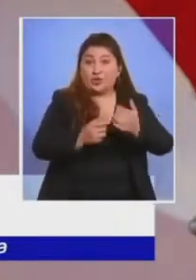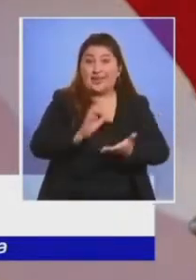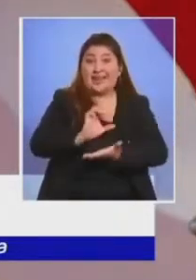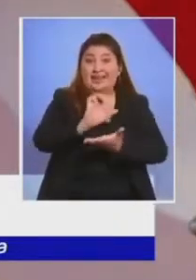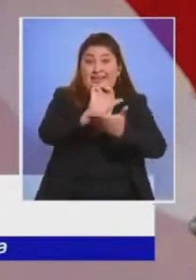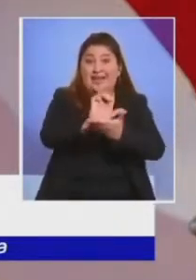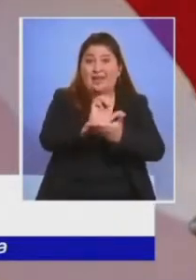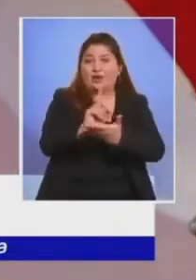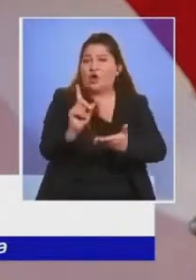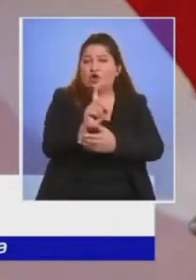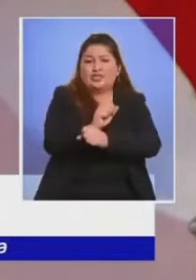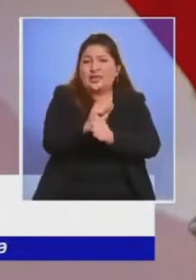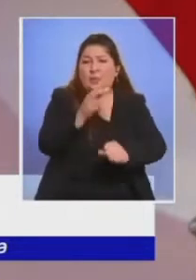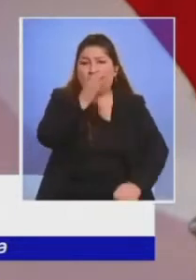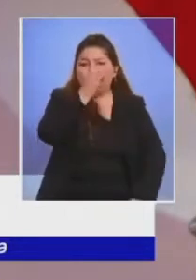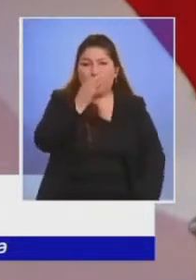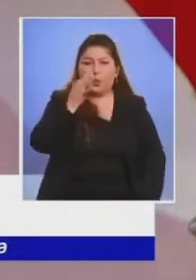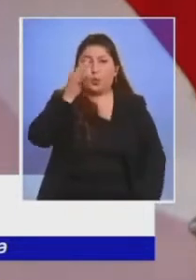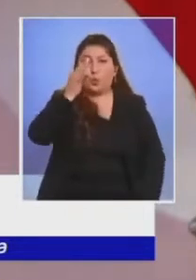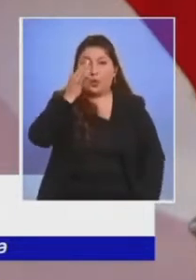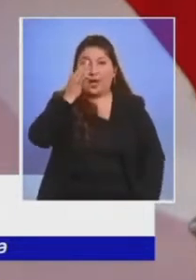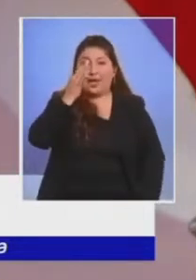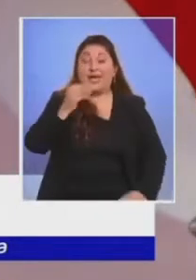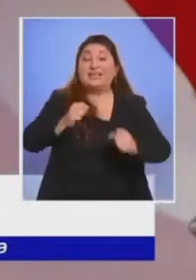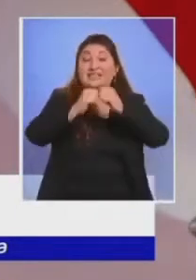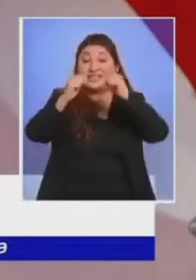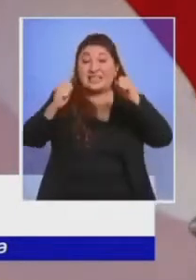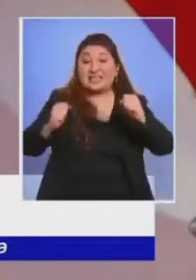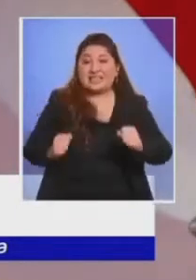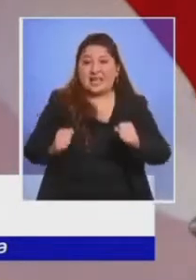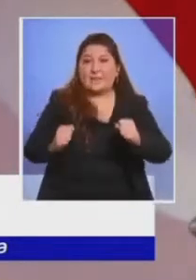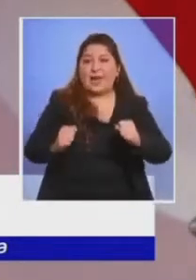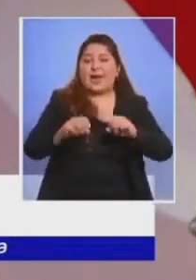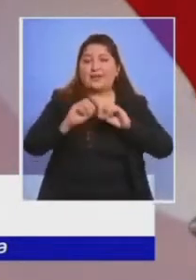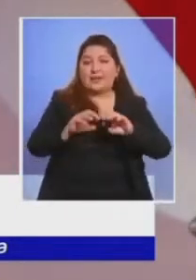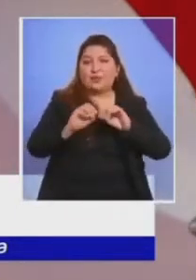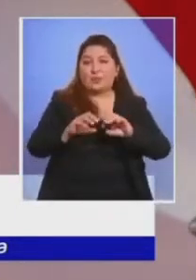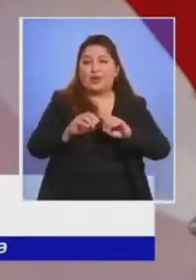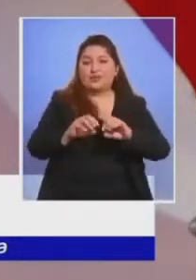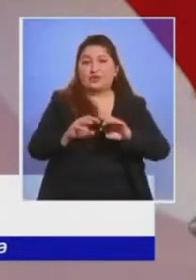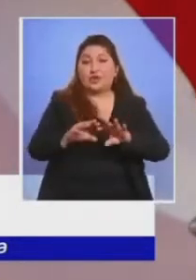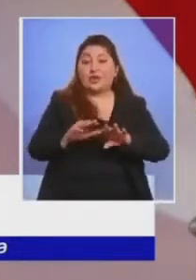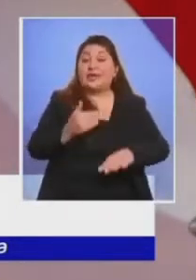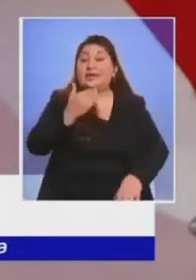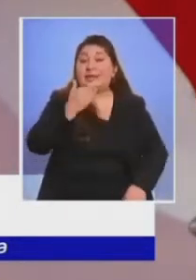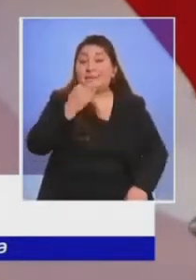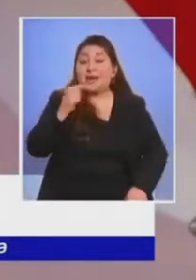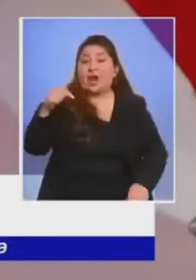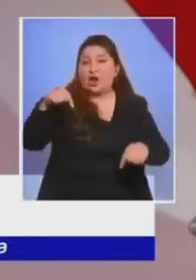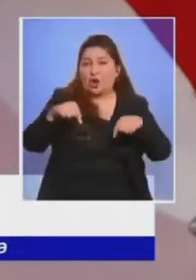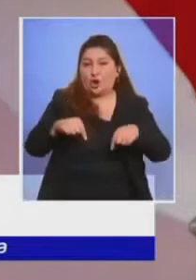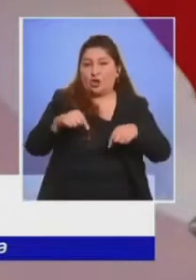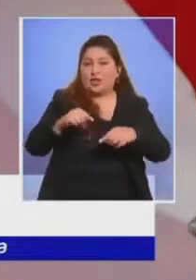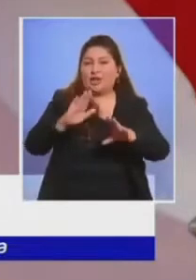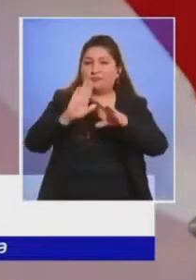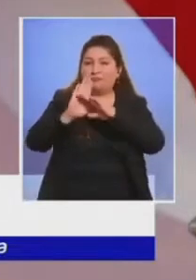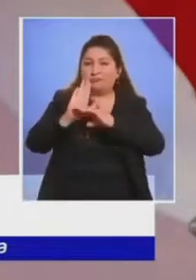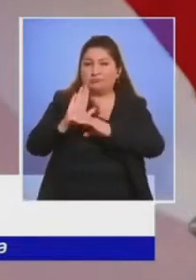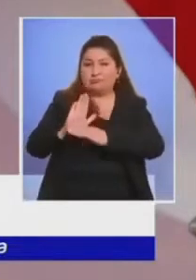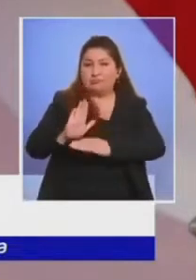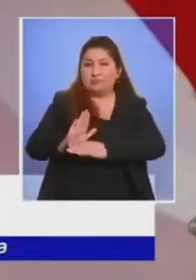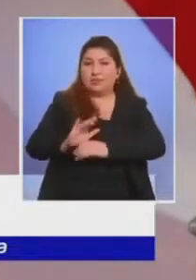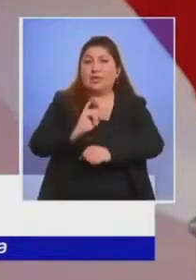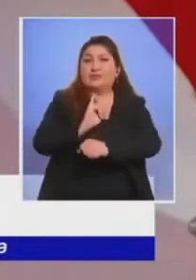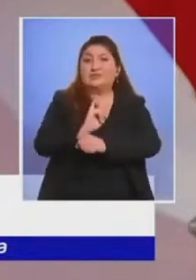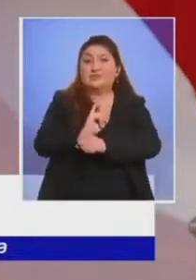posible lucrar en el sistema educacional, y no es posible lucrar tampoco en lo que hoy día se establece, por ejemplo, en la institucionalidad de